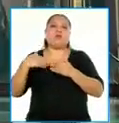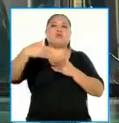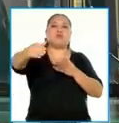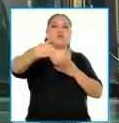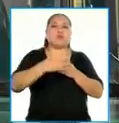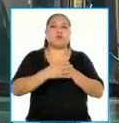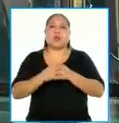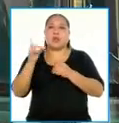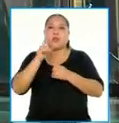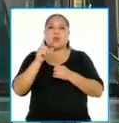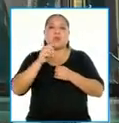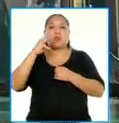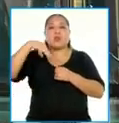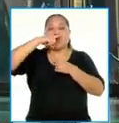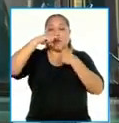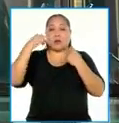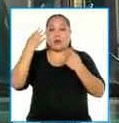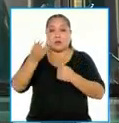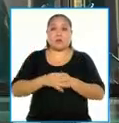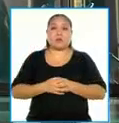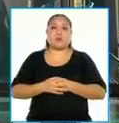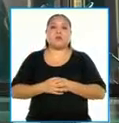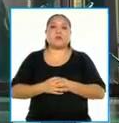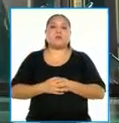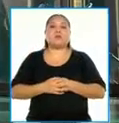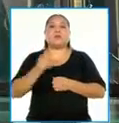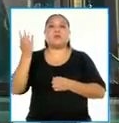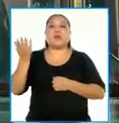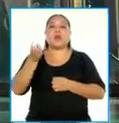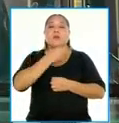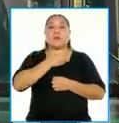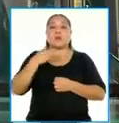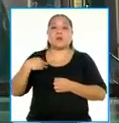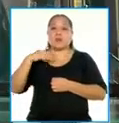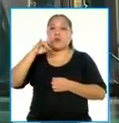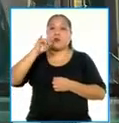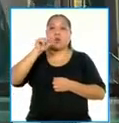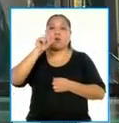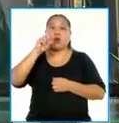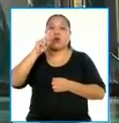partir de marzo. Para el ministro Ugarte,